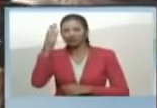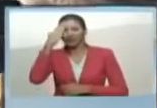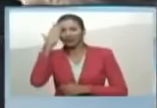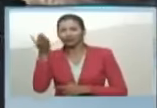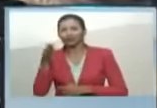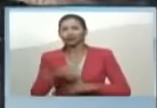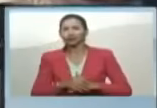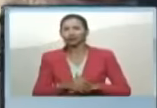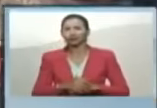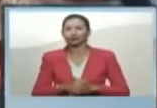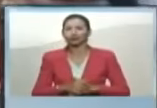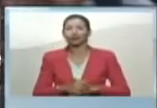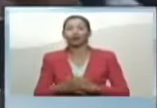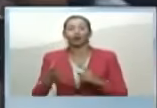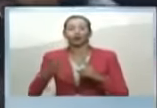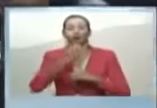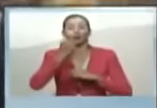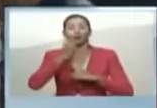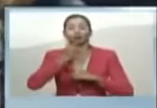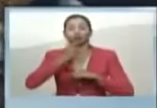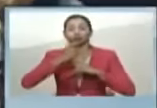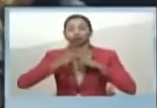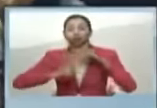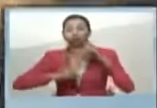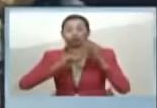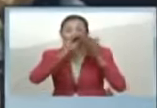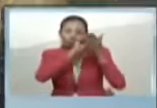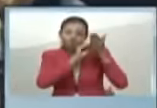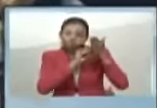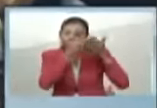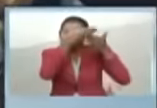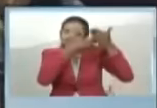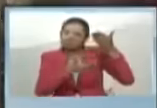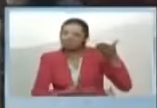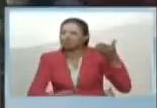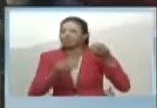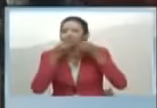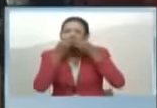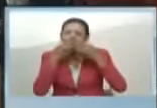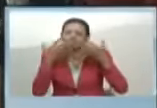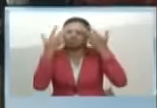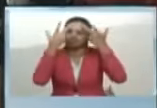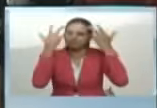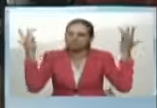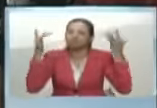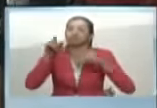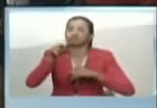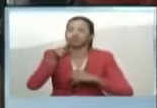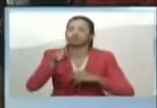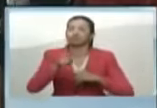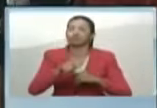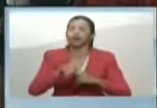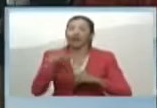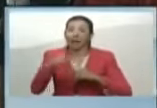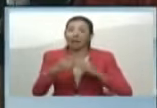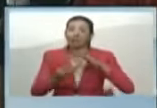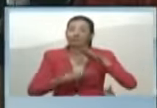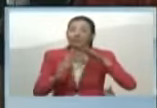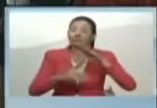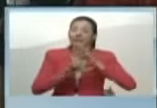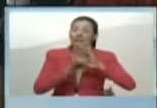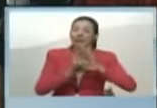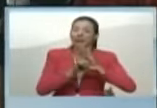hemos logrado producir un documento brillante con fundamentación y con